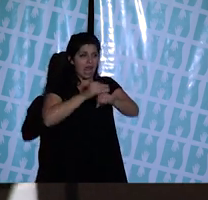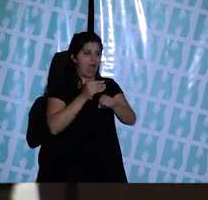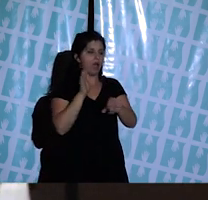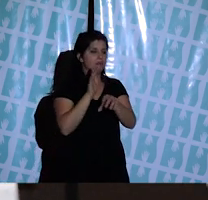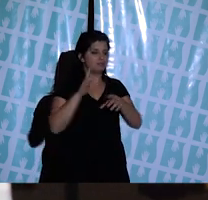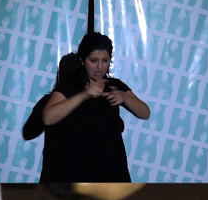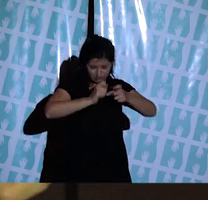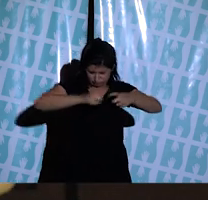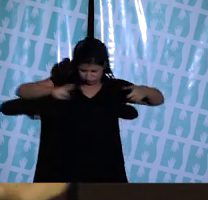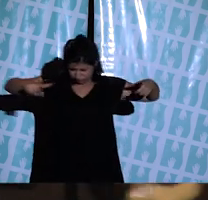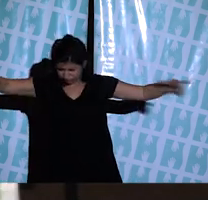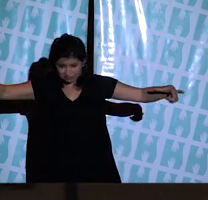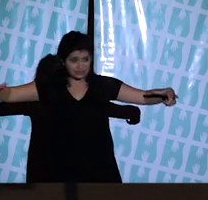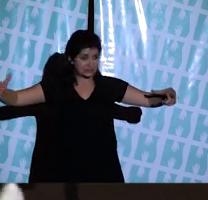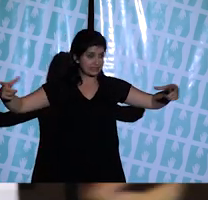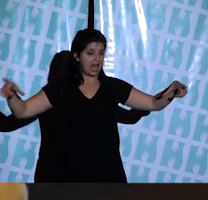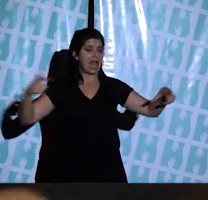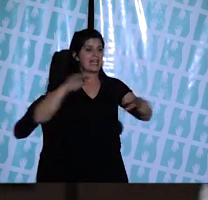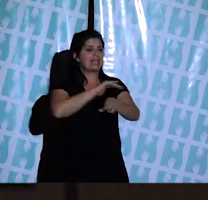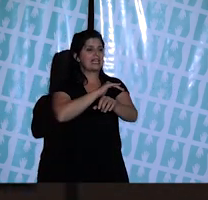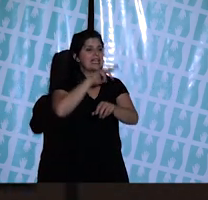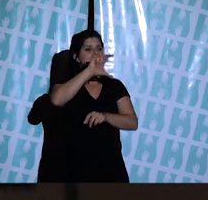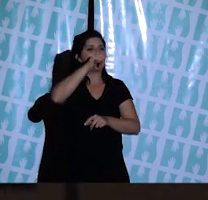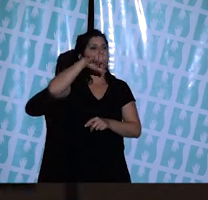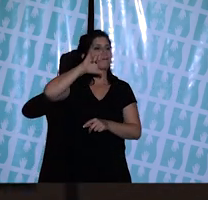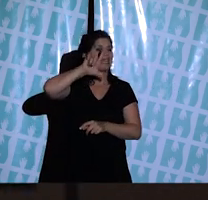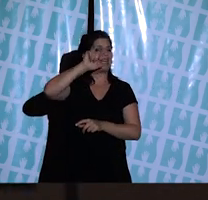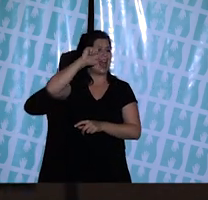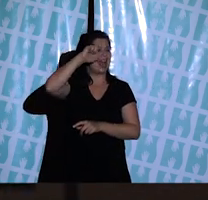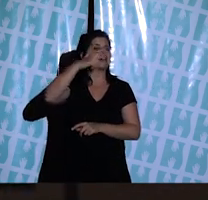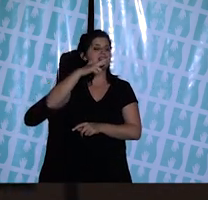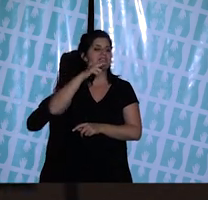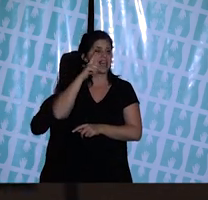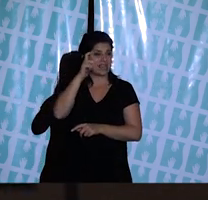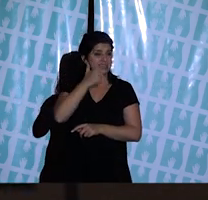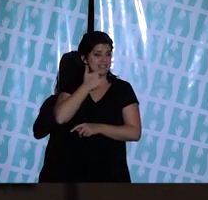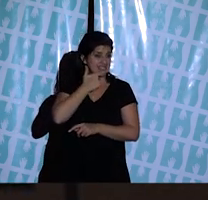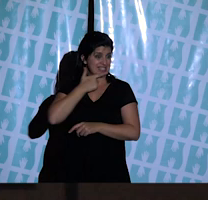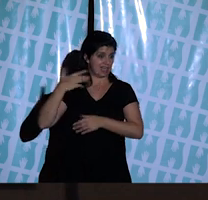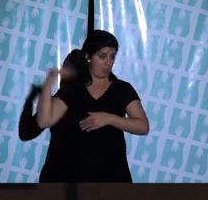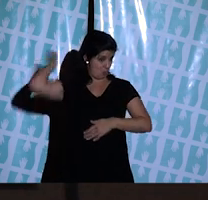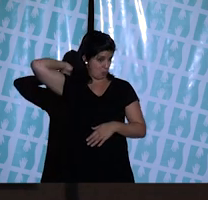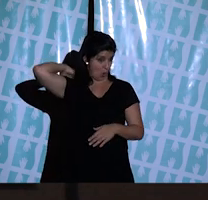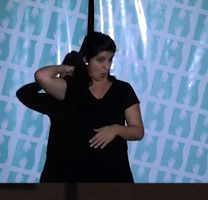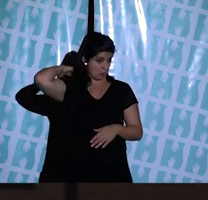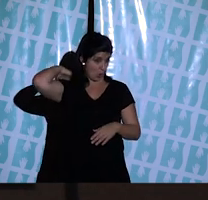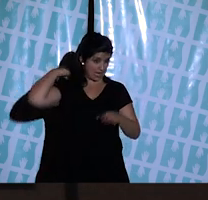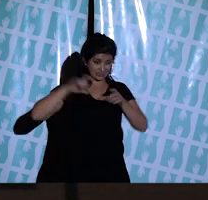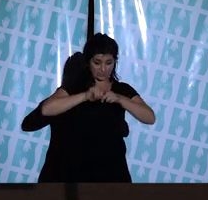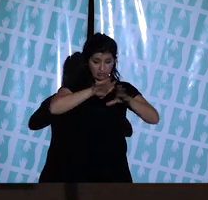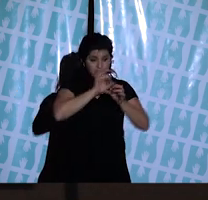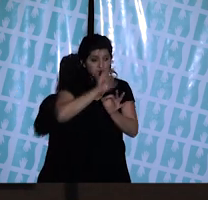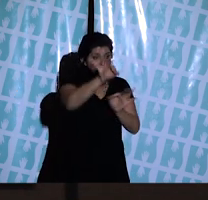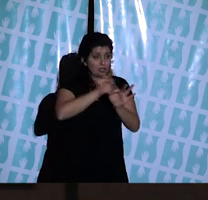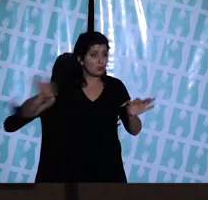capilares uno al lado del otro, harían dos canchas de tenis en los pulmones. Todo es en superficie para absorber una droga. Por